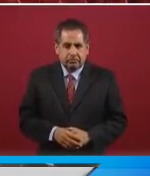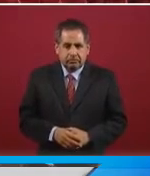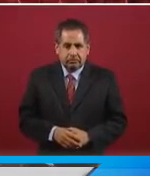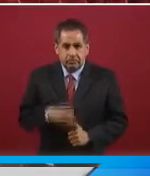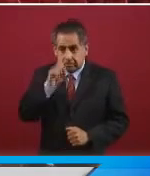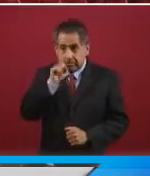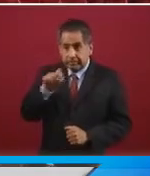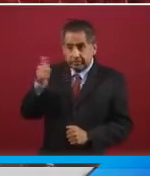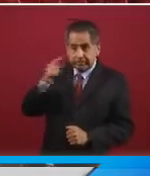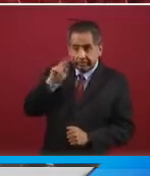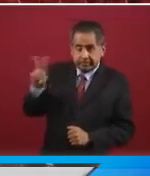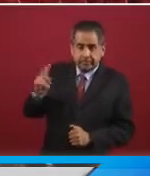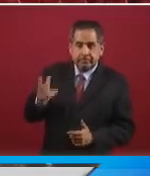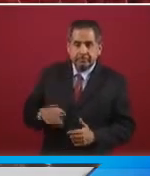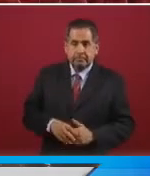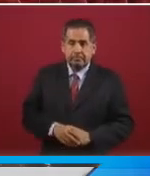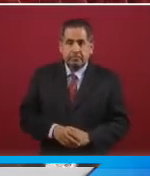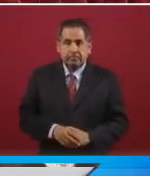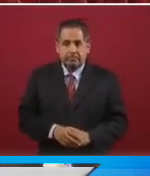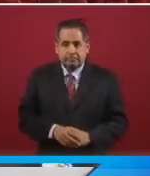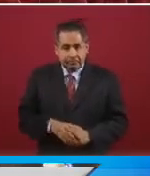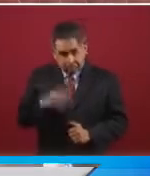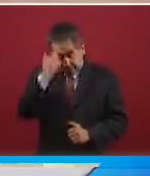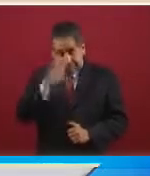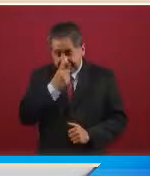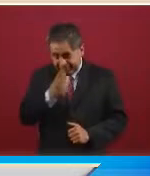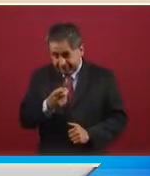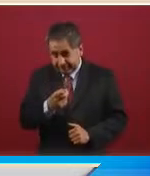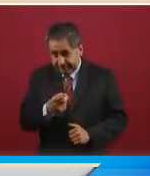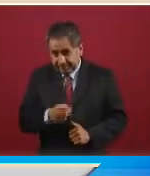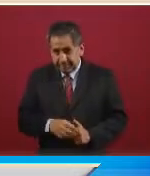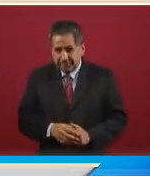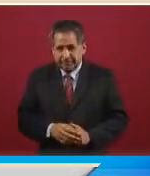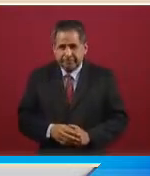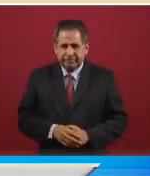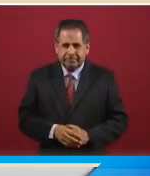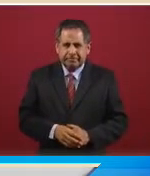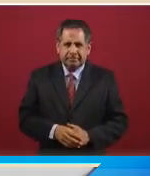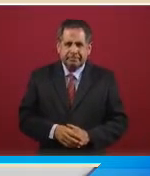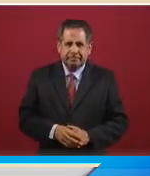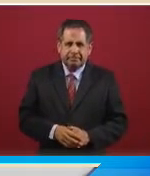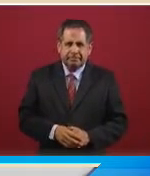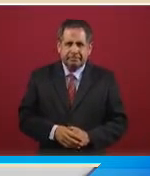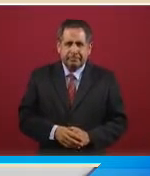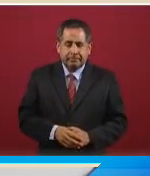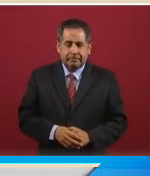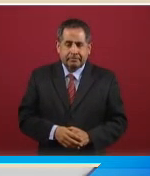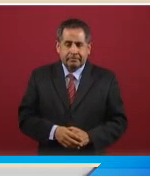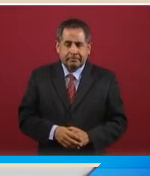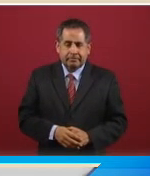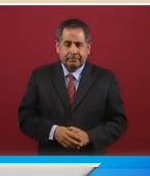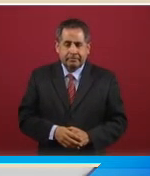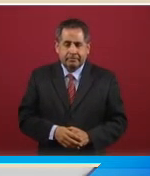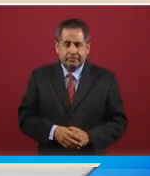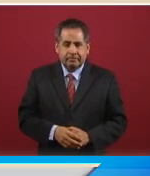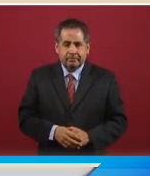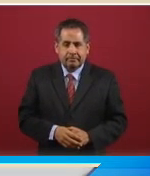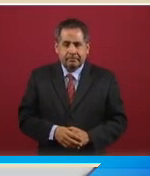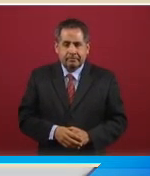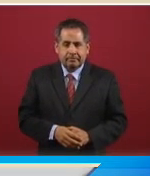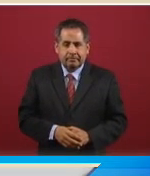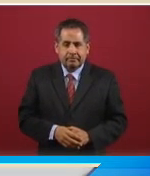36 años tiene como característica principal la corrupción y como doctrina la hipocresía. Ese periodo significó 36